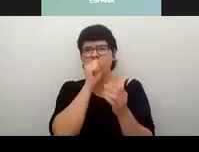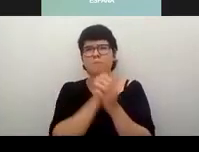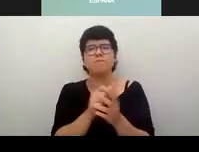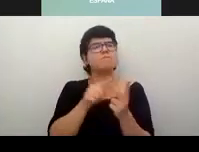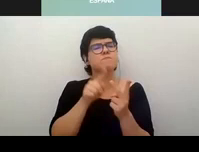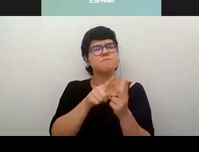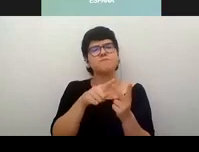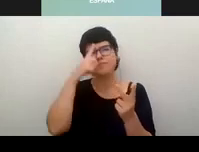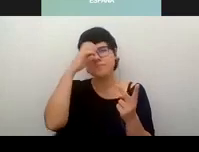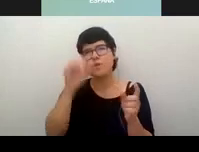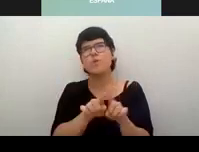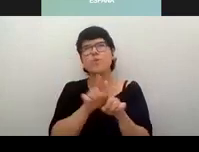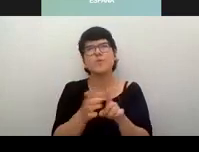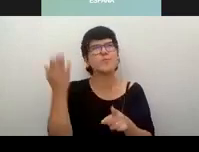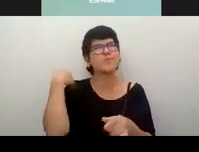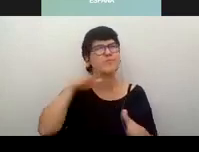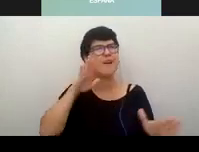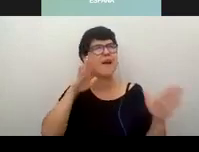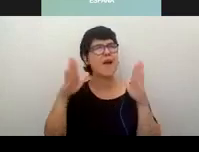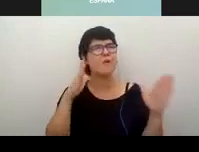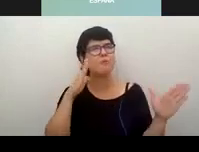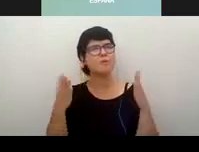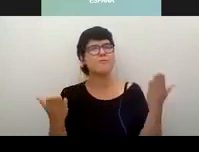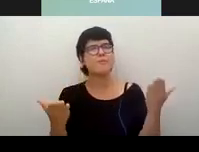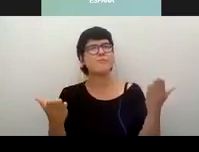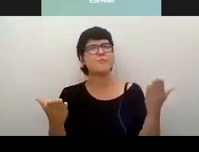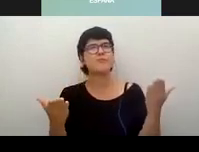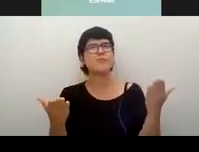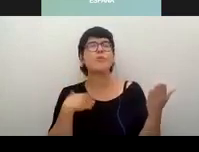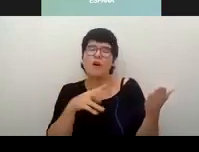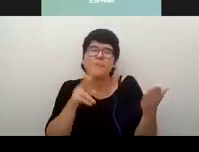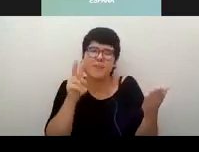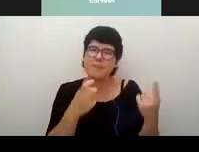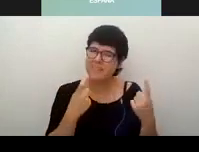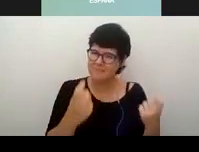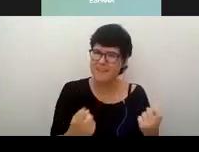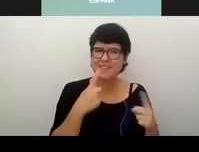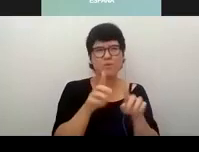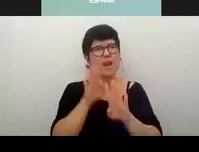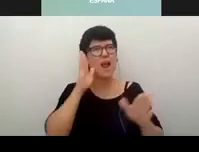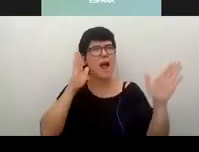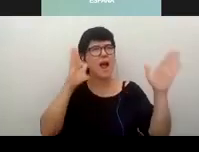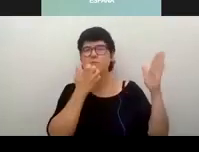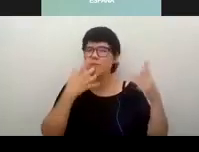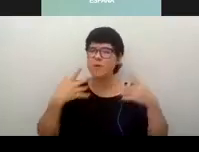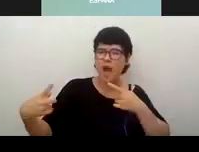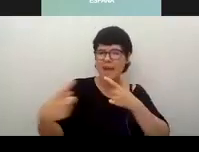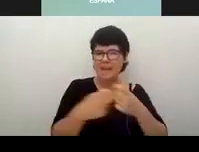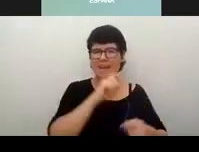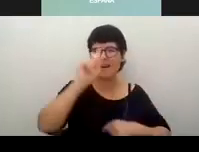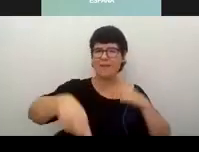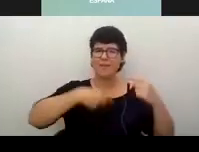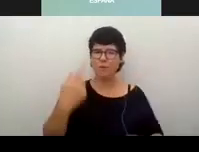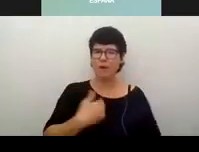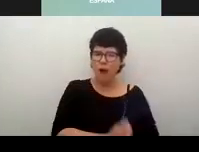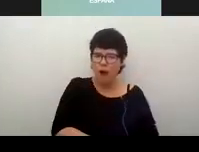utilidad en las épocas en las que existía la hambruna, ¿no? Después de las guerras, por ejemplo,